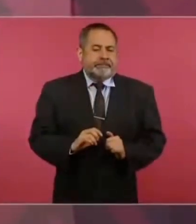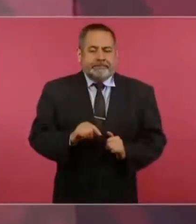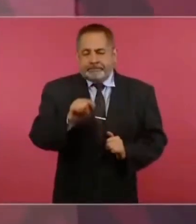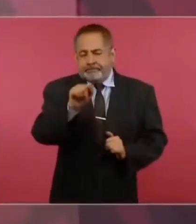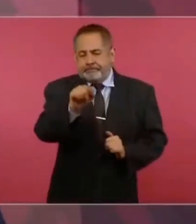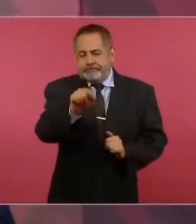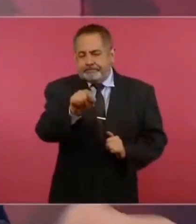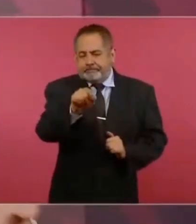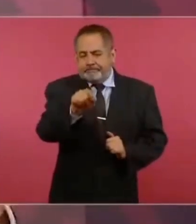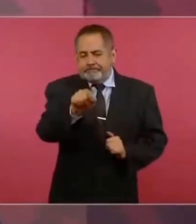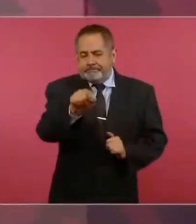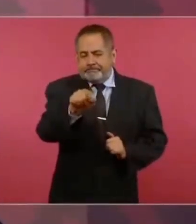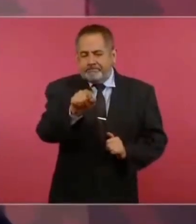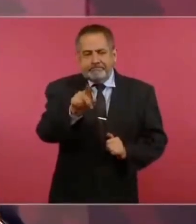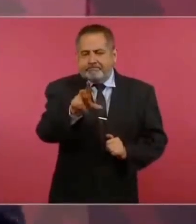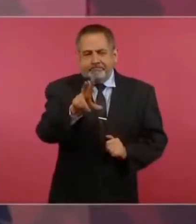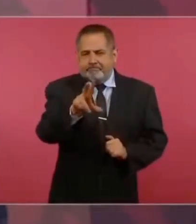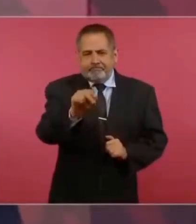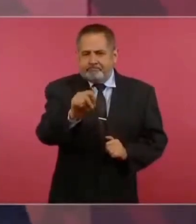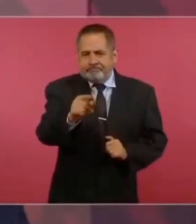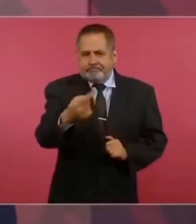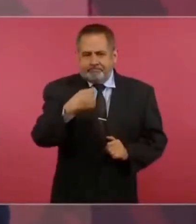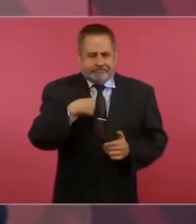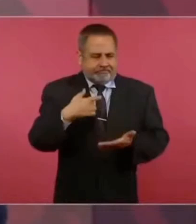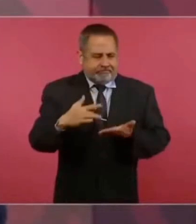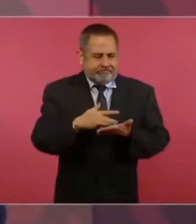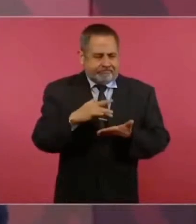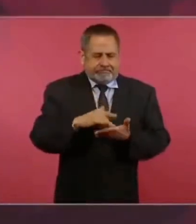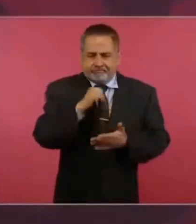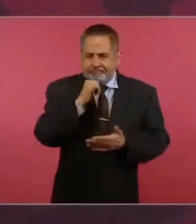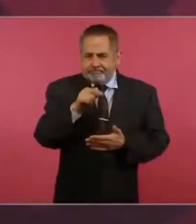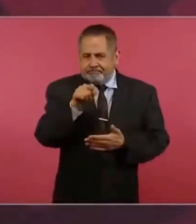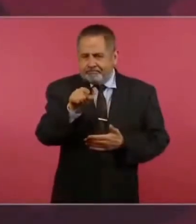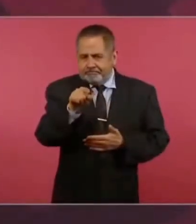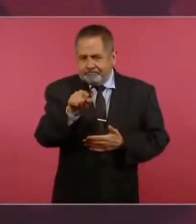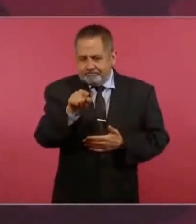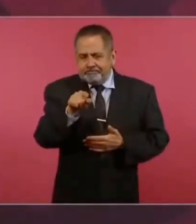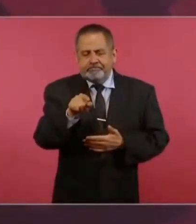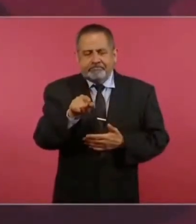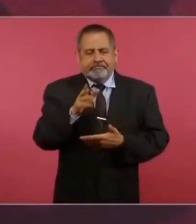la oposición tenía más presencia,